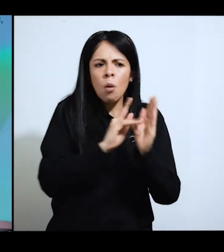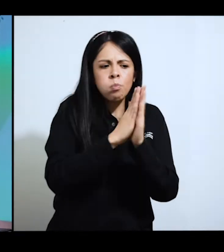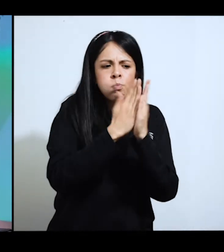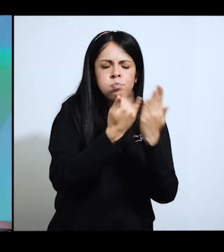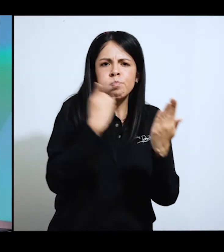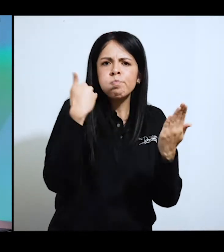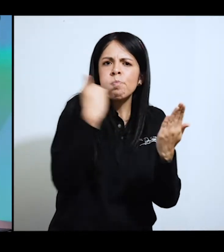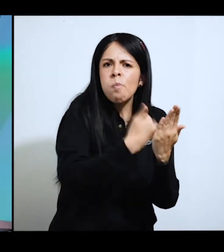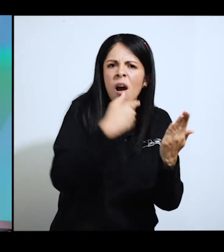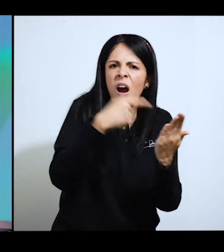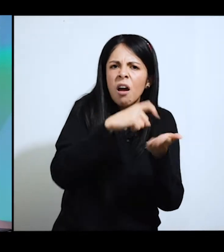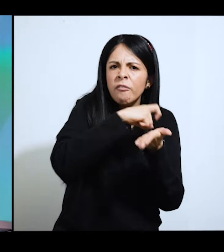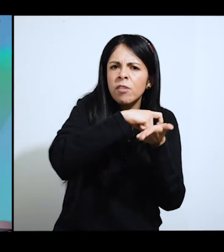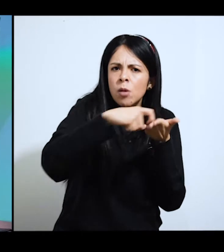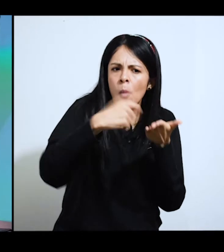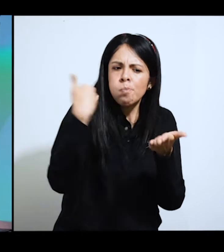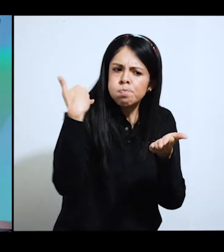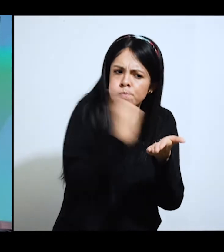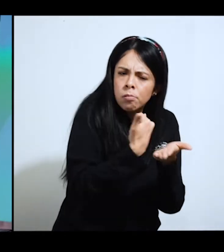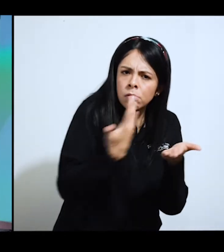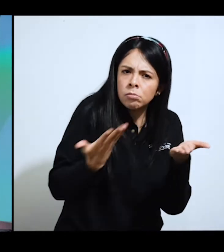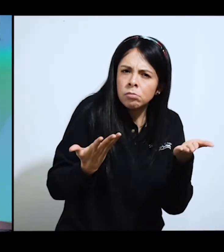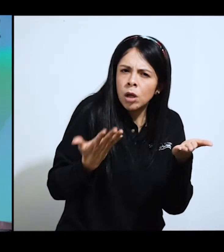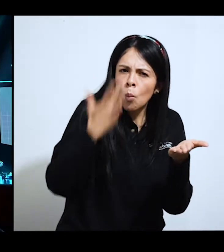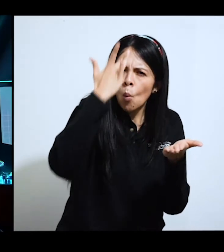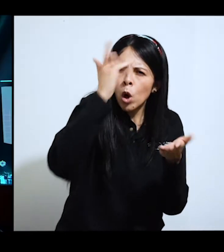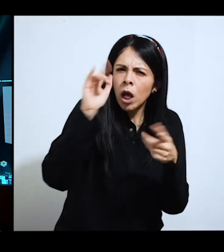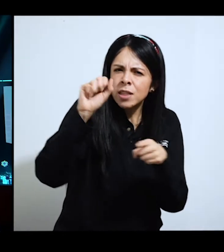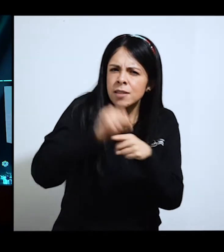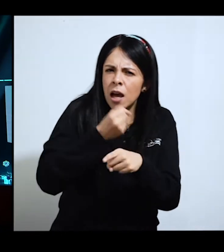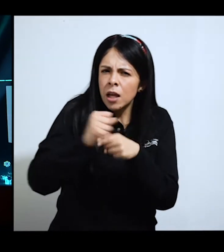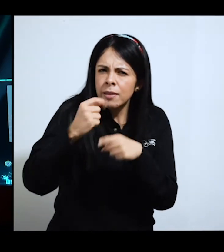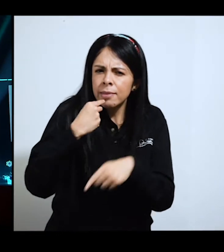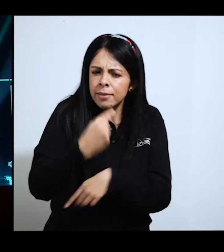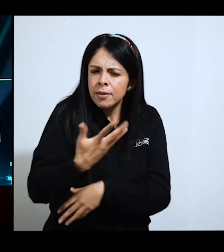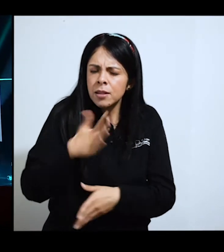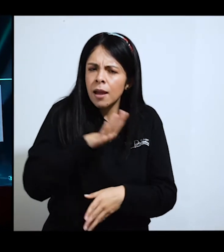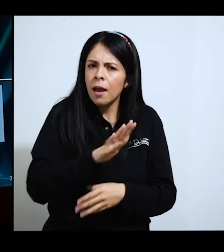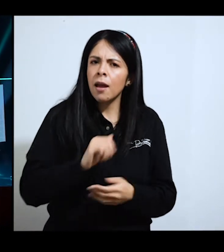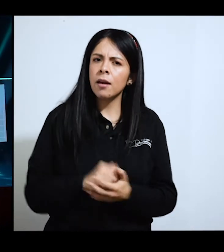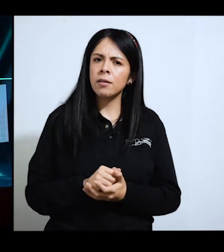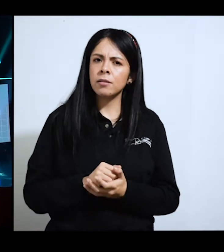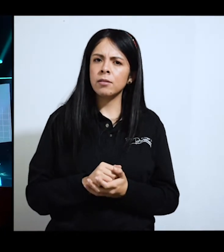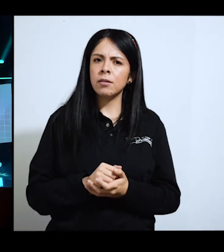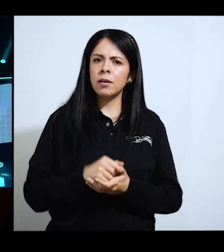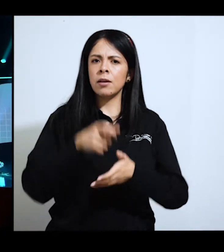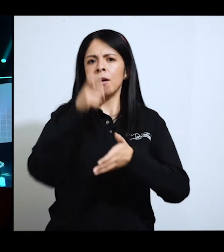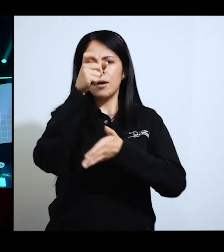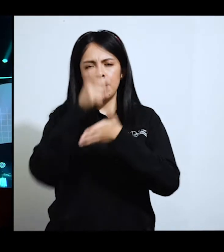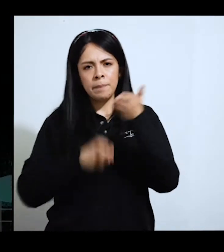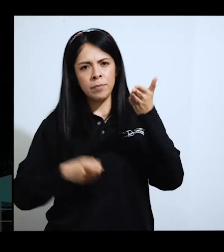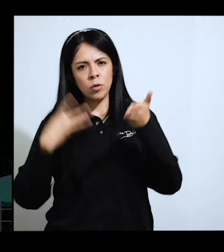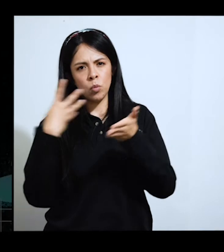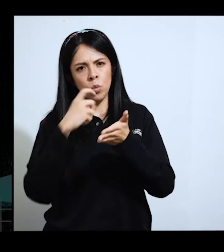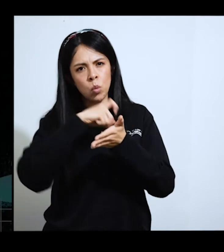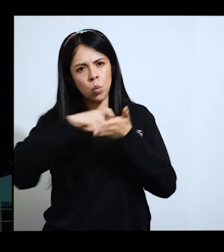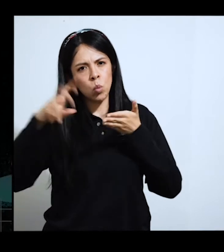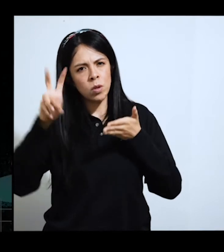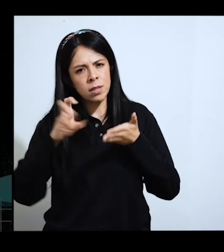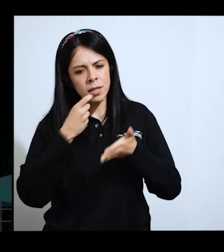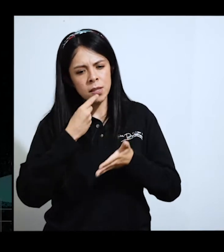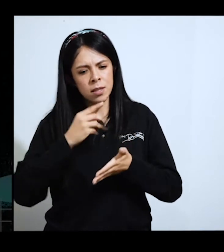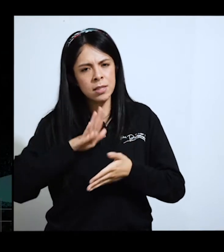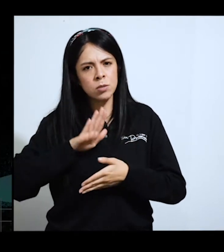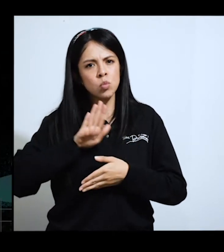versículo en la Biblia? ¿Por qué Santiago nos dice en el capítulo 4, versículo 7, que nosotros tenemos